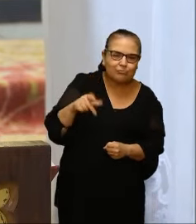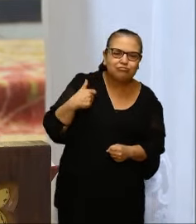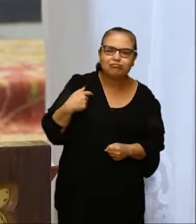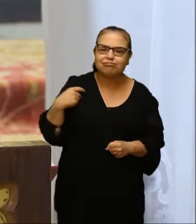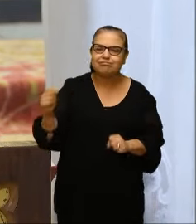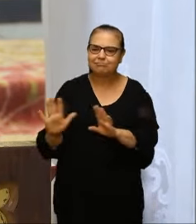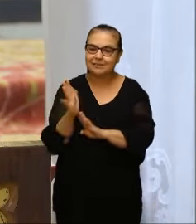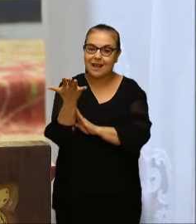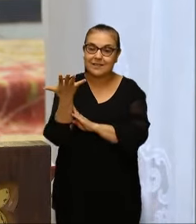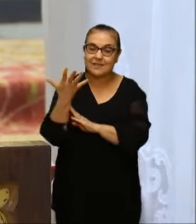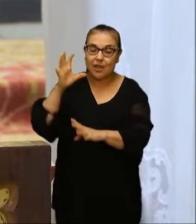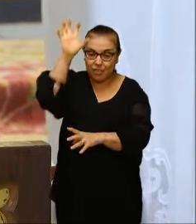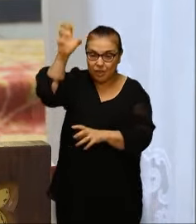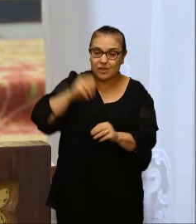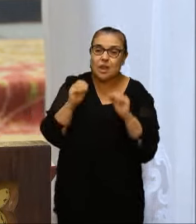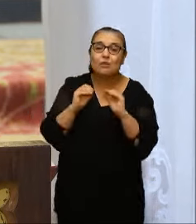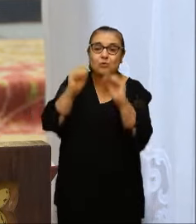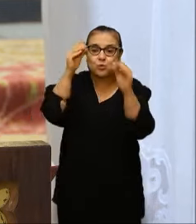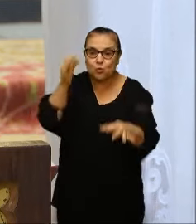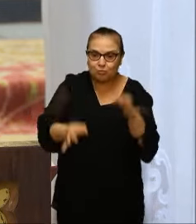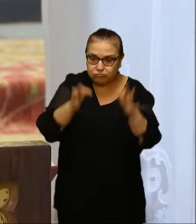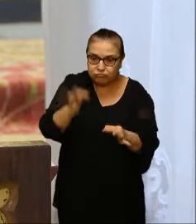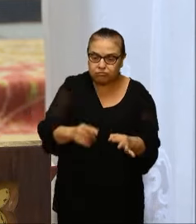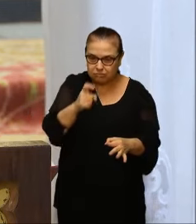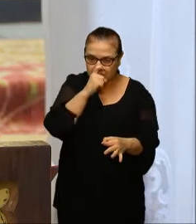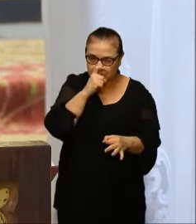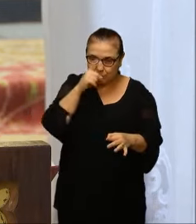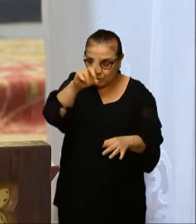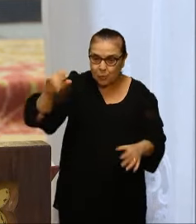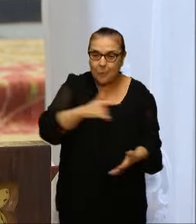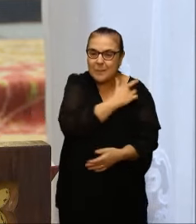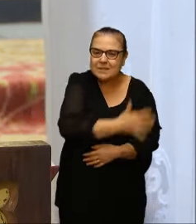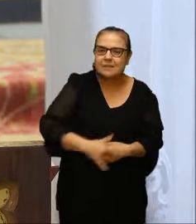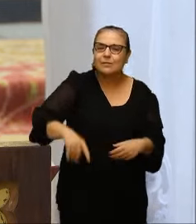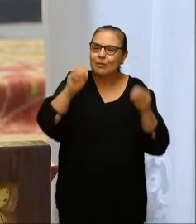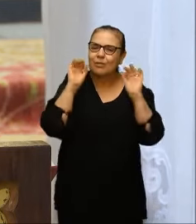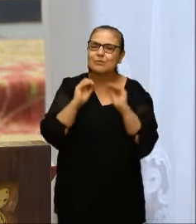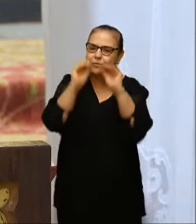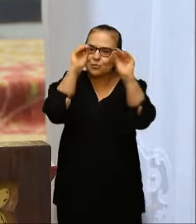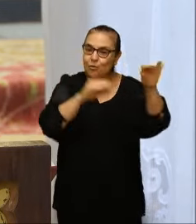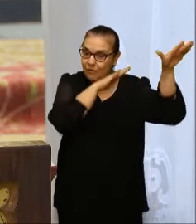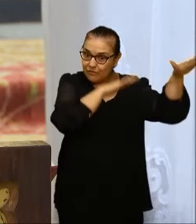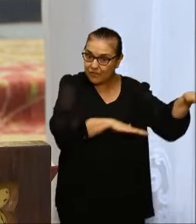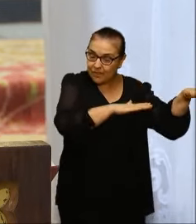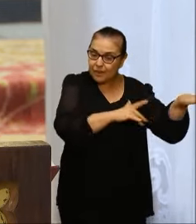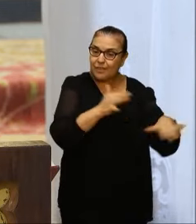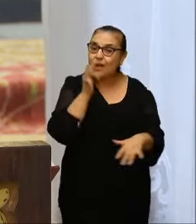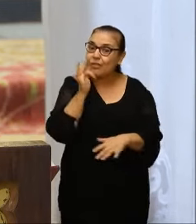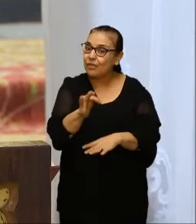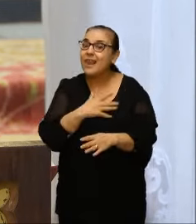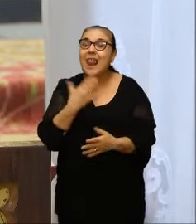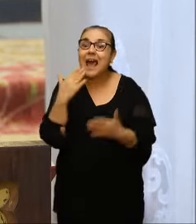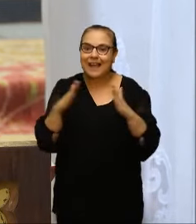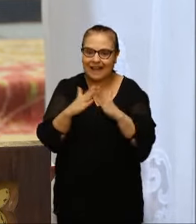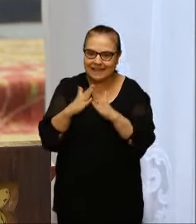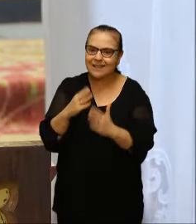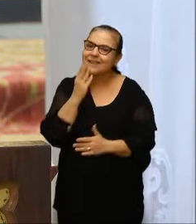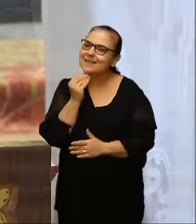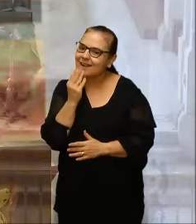naciones su justicia. Se acordó de su misericordia y su fidelidad en favor de la casa de Israel.